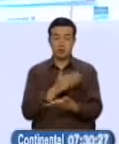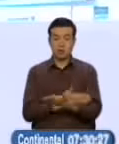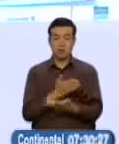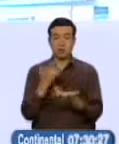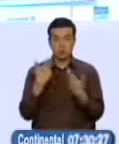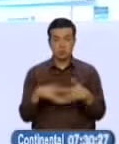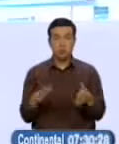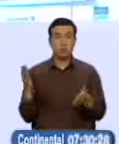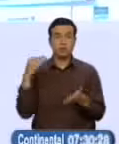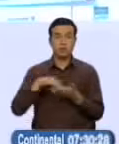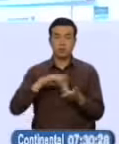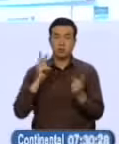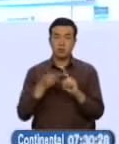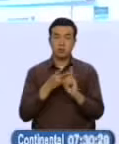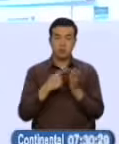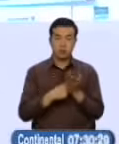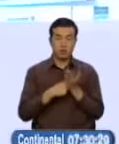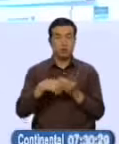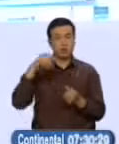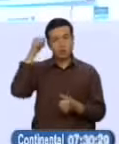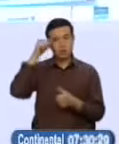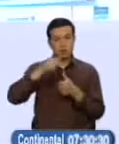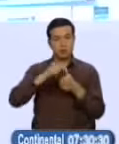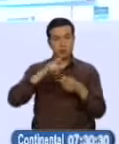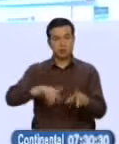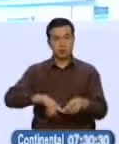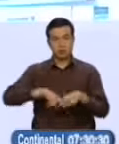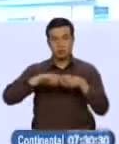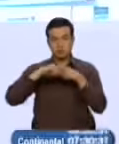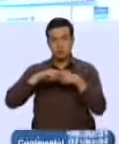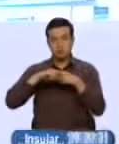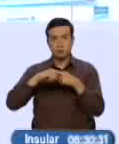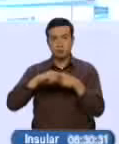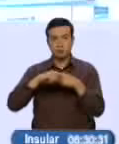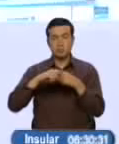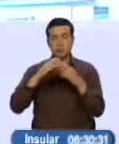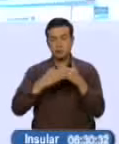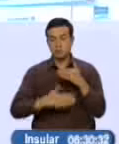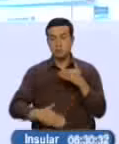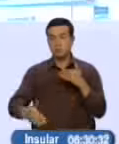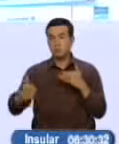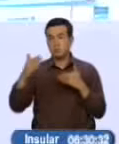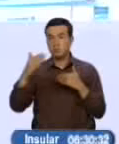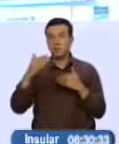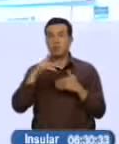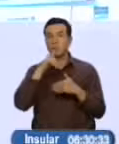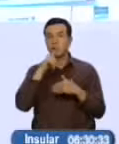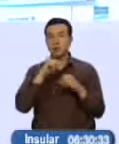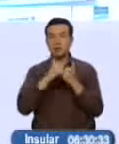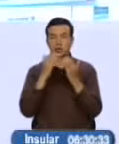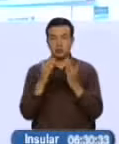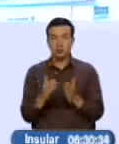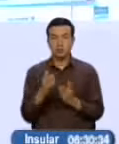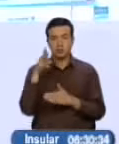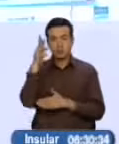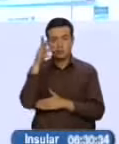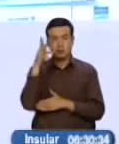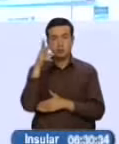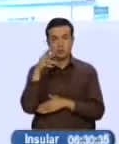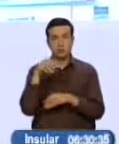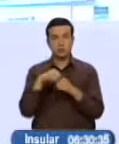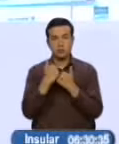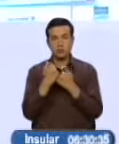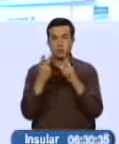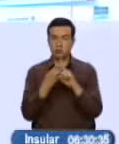a retomar el segundo debate, porque recordemos que fue suspendido, este es un alcance que está presentando el asambleísta ponente para el pleno, para